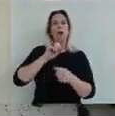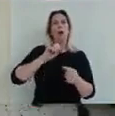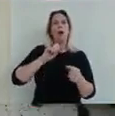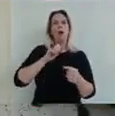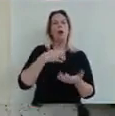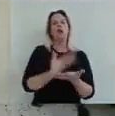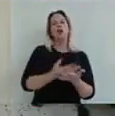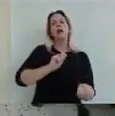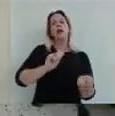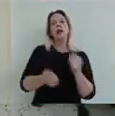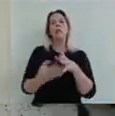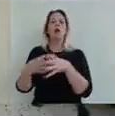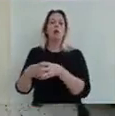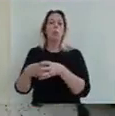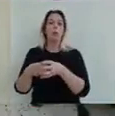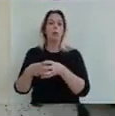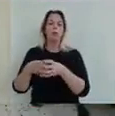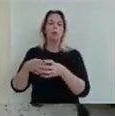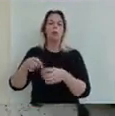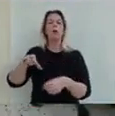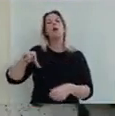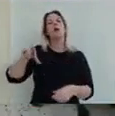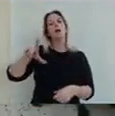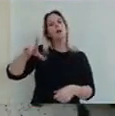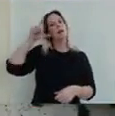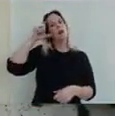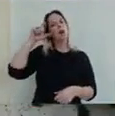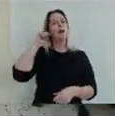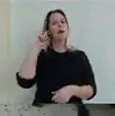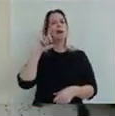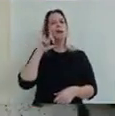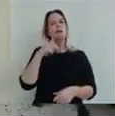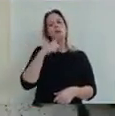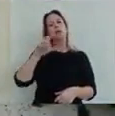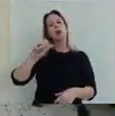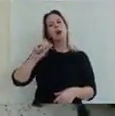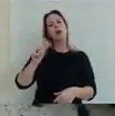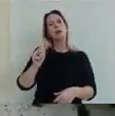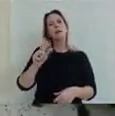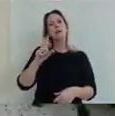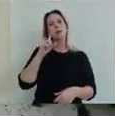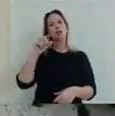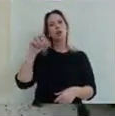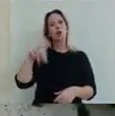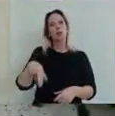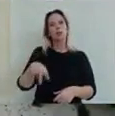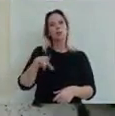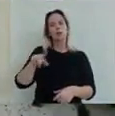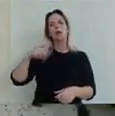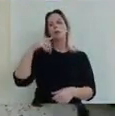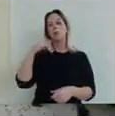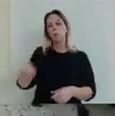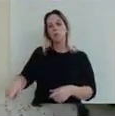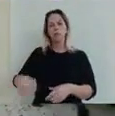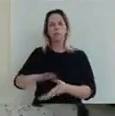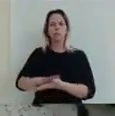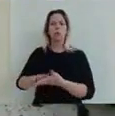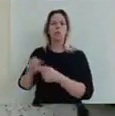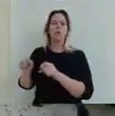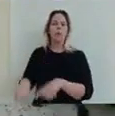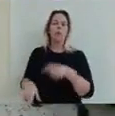Adame, aprobado por unanimidad. Nota el señor Damián Alfredo Suñol, en carácter de proveedor de